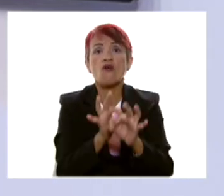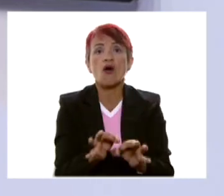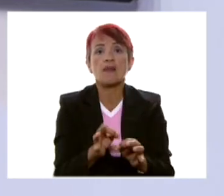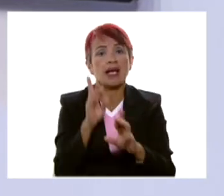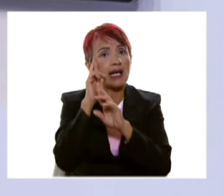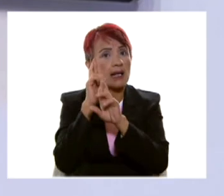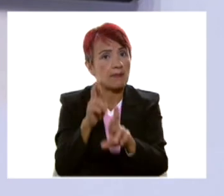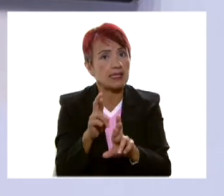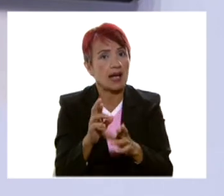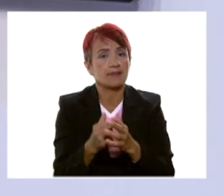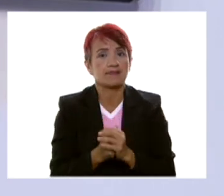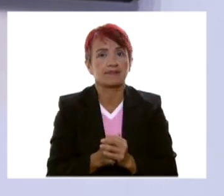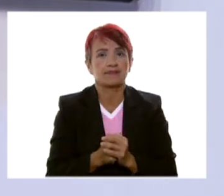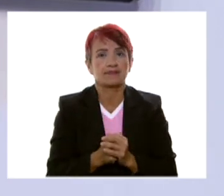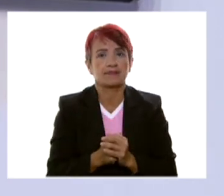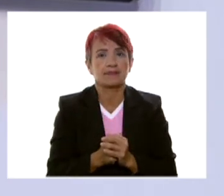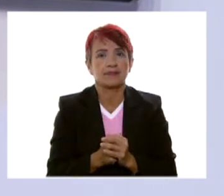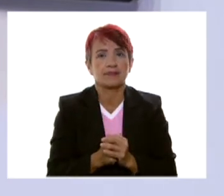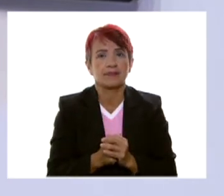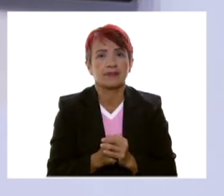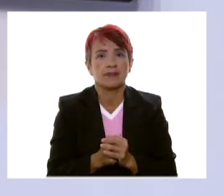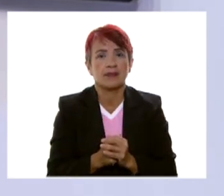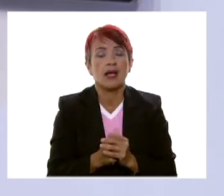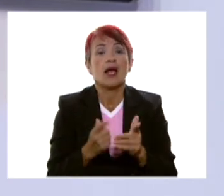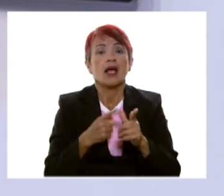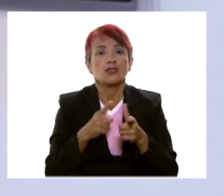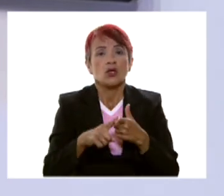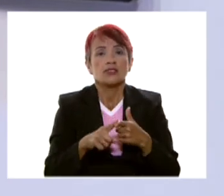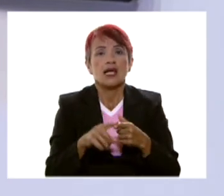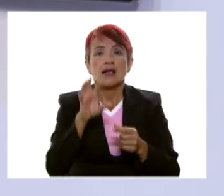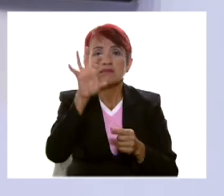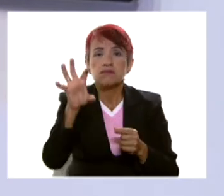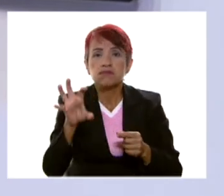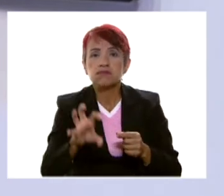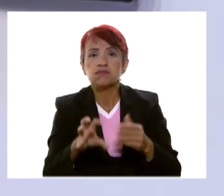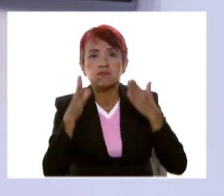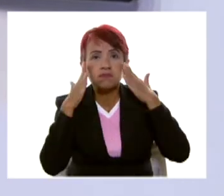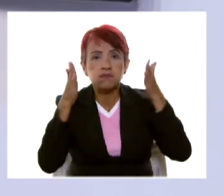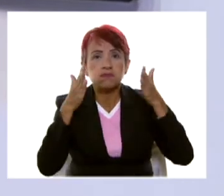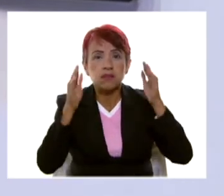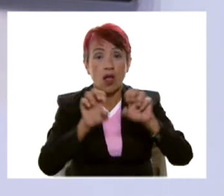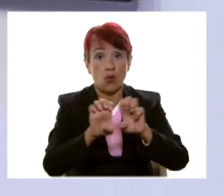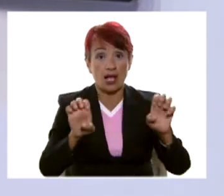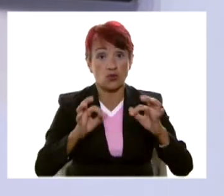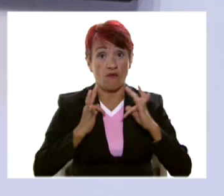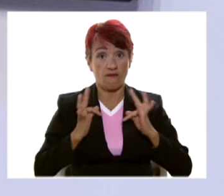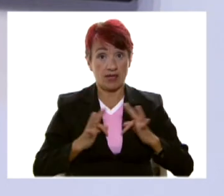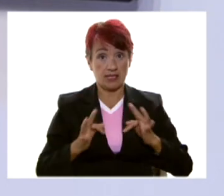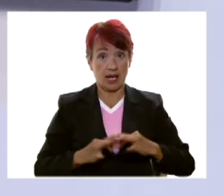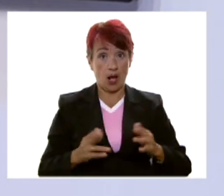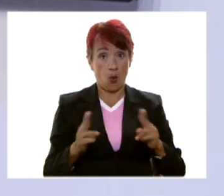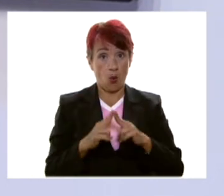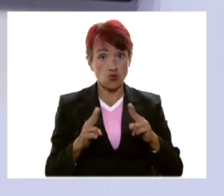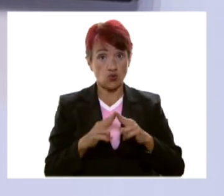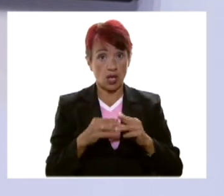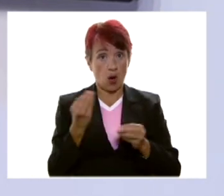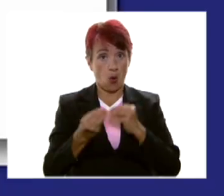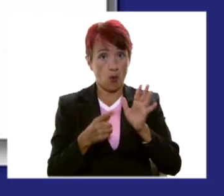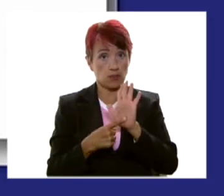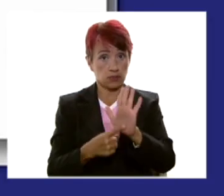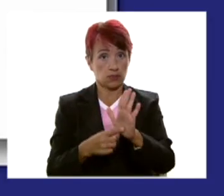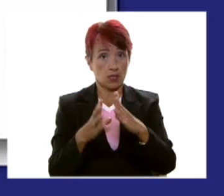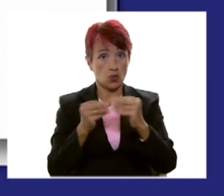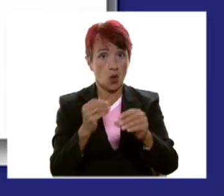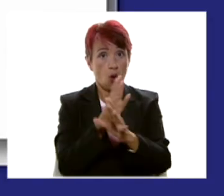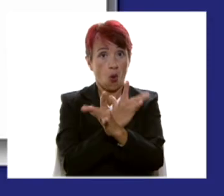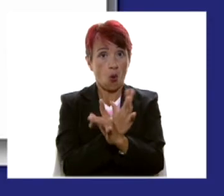que respetárselo. En cuanto al área de formación de educación física, conocemos o vamos a presentar lo que son